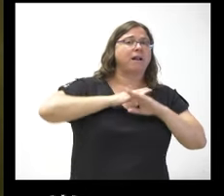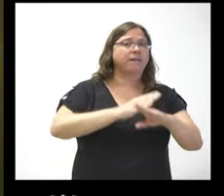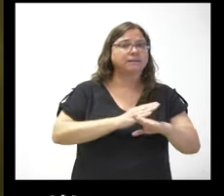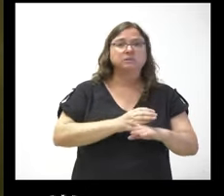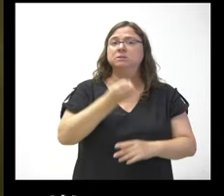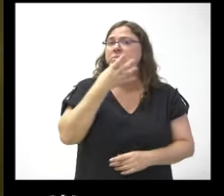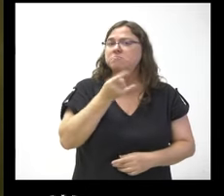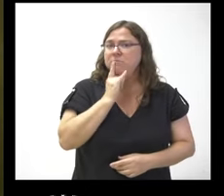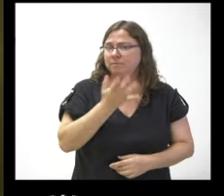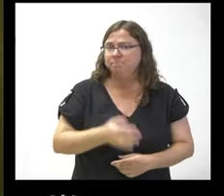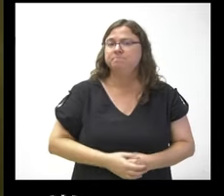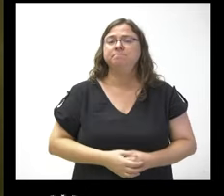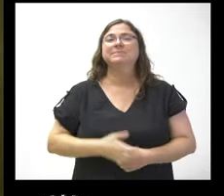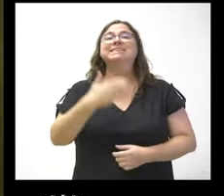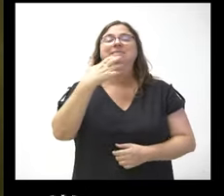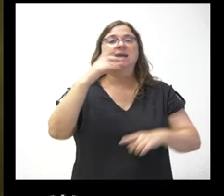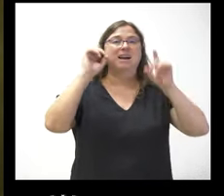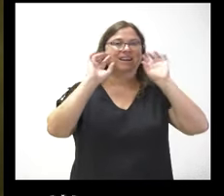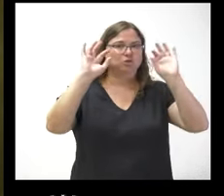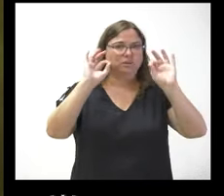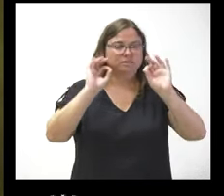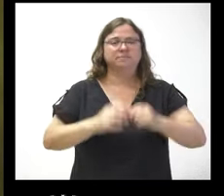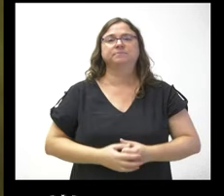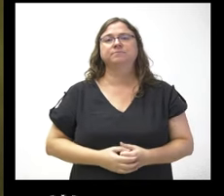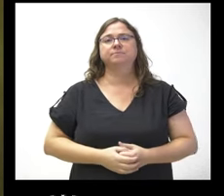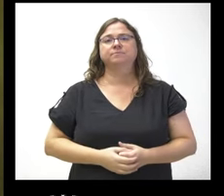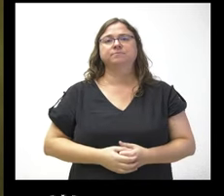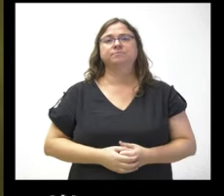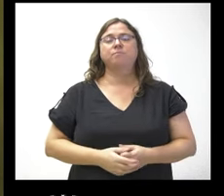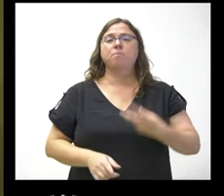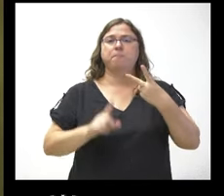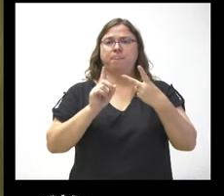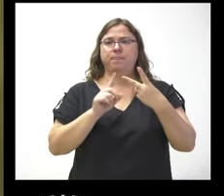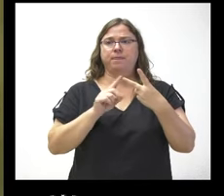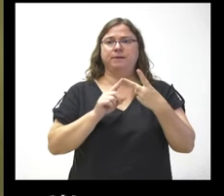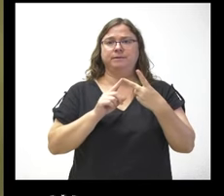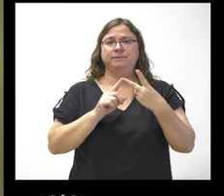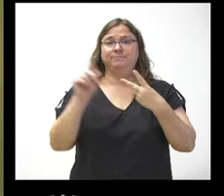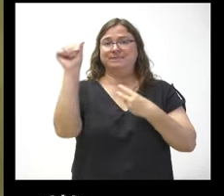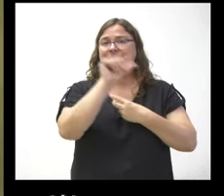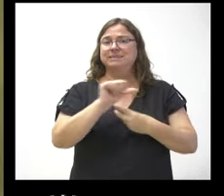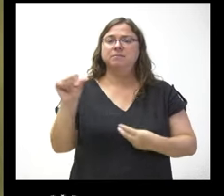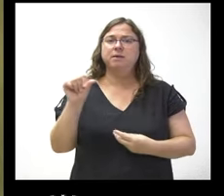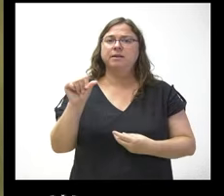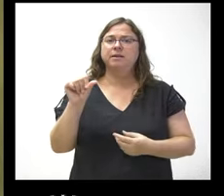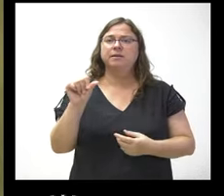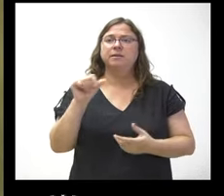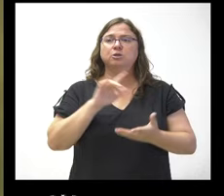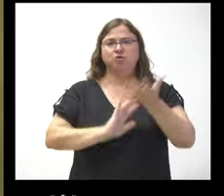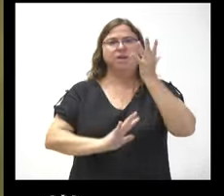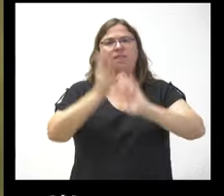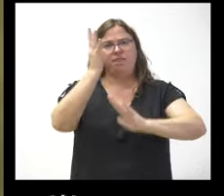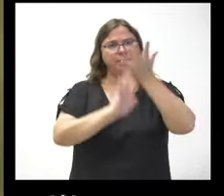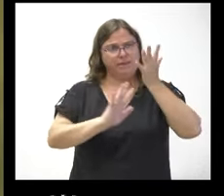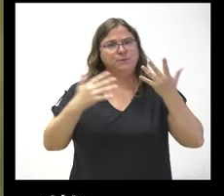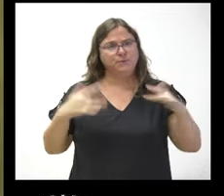buenos ojos eh si fuera de esa manera Por otro lado eh esta semana ha habido Bueno un incendio delicado